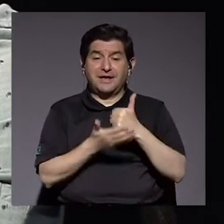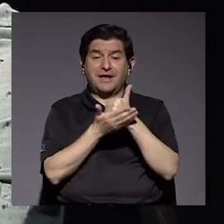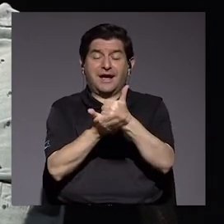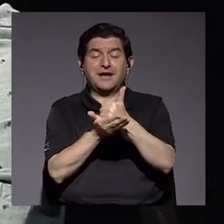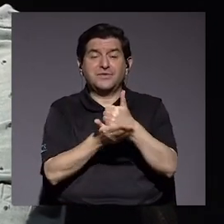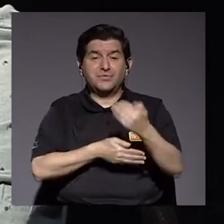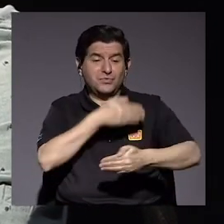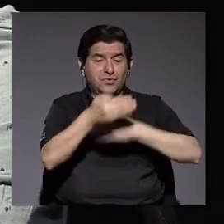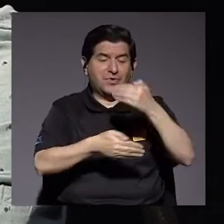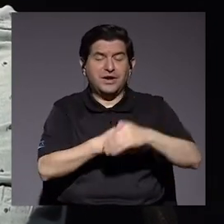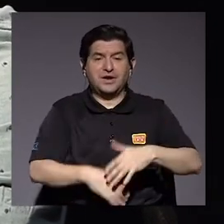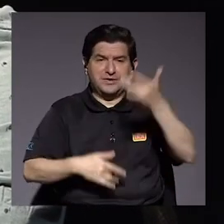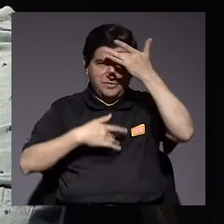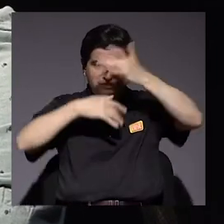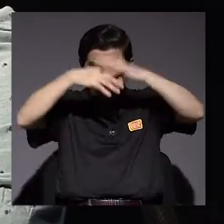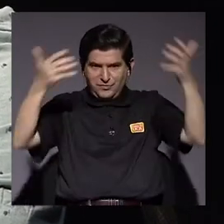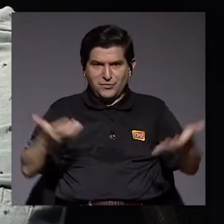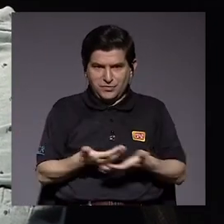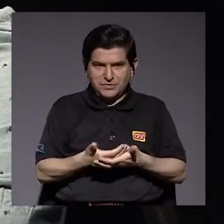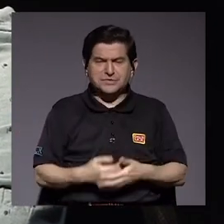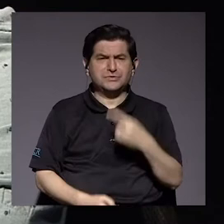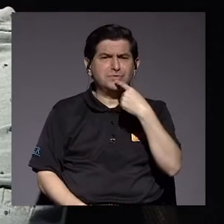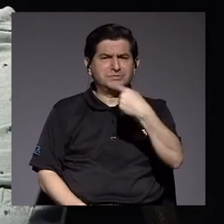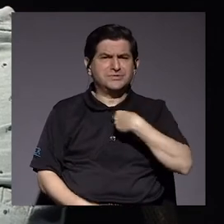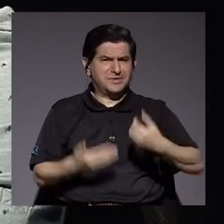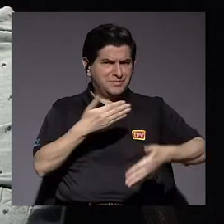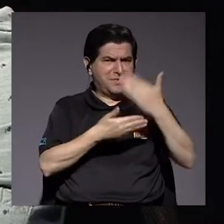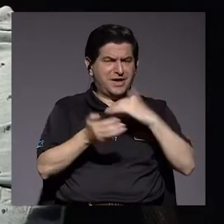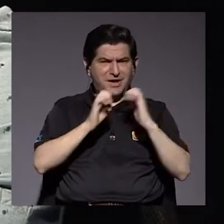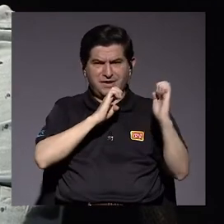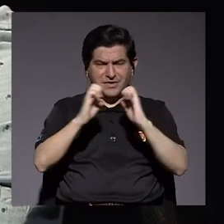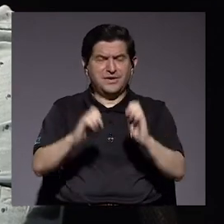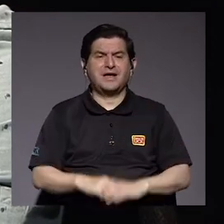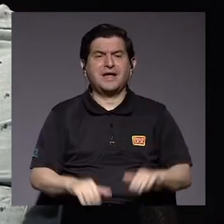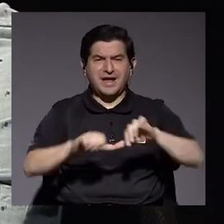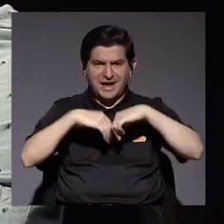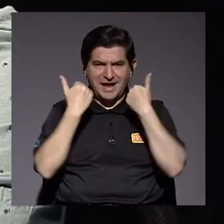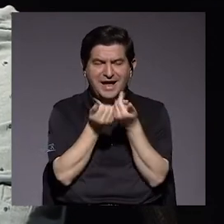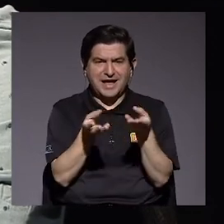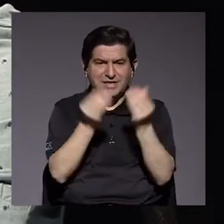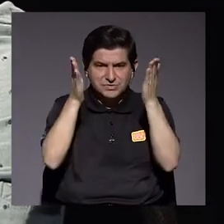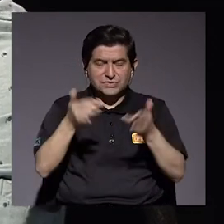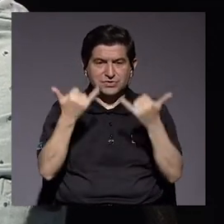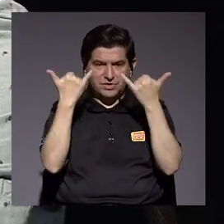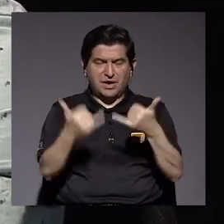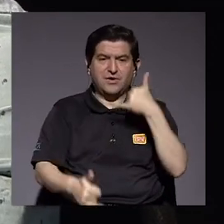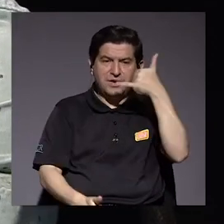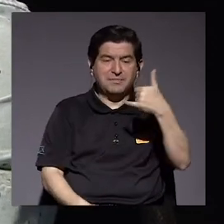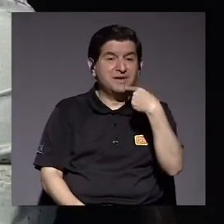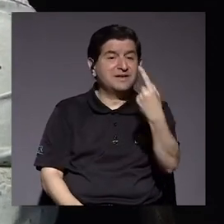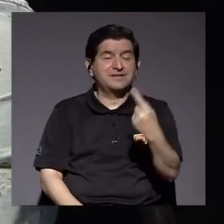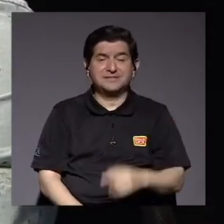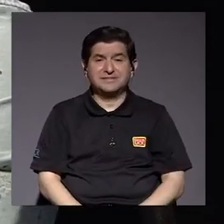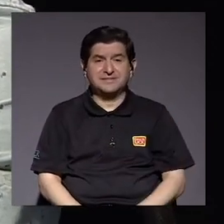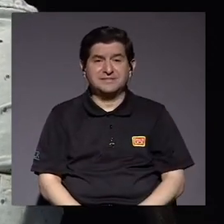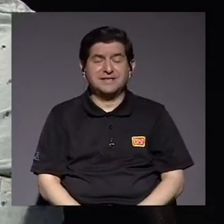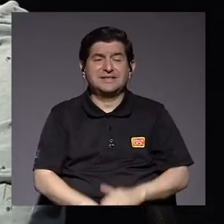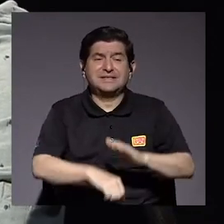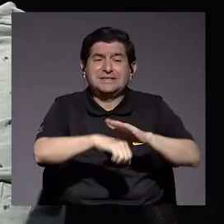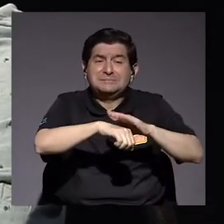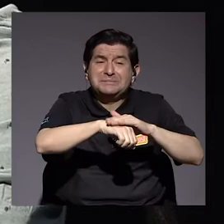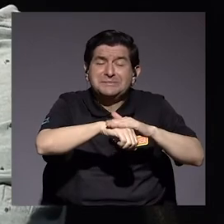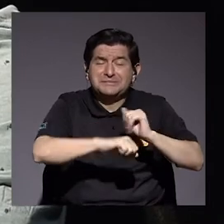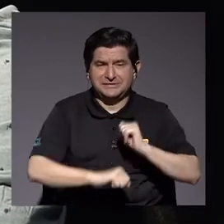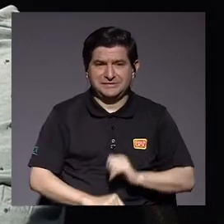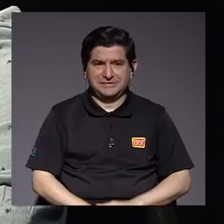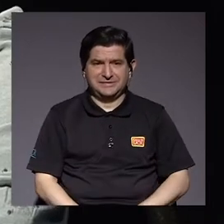Sí, eso me decía usted antes de la entrevista. Las asociaciones de productores, usted las llama a este momento y muchas le dice, mire, denos un poquito de aire